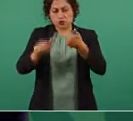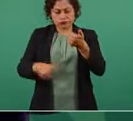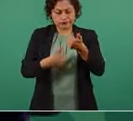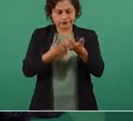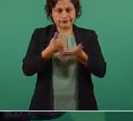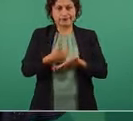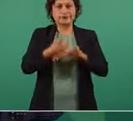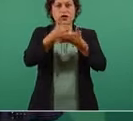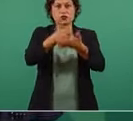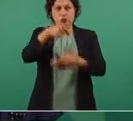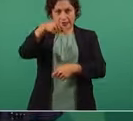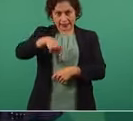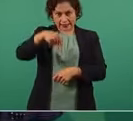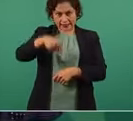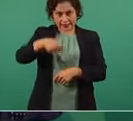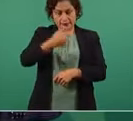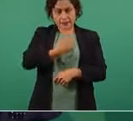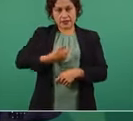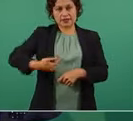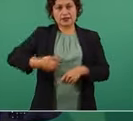hay en la presidencia? 15,